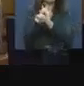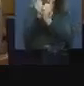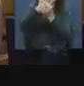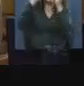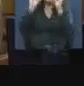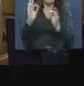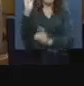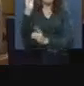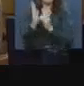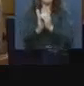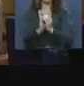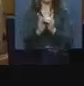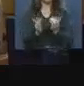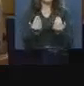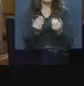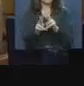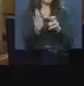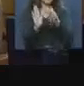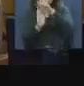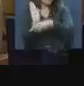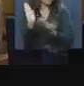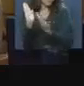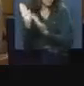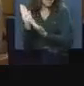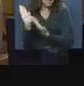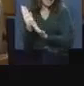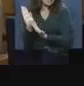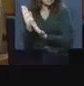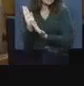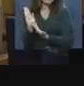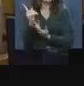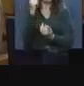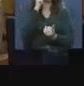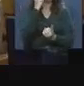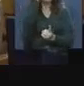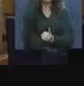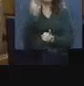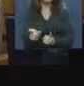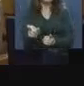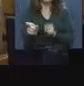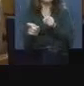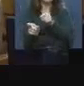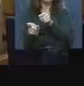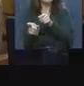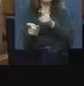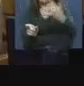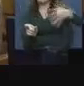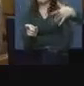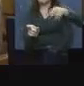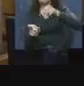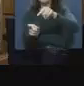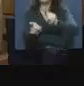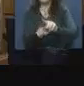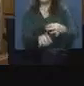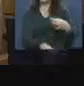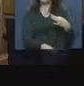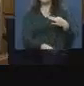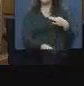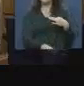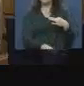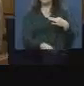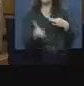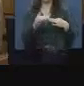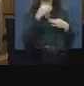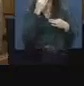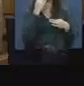desarrollado pasa por proyectos como estos, donde se pone al ser humano al centro, donde se le considera ciudadano y no